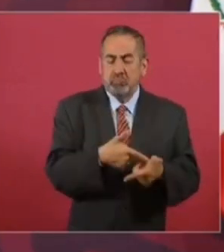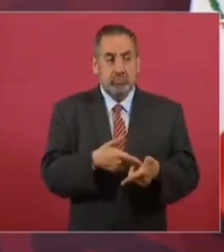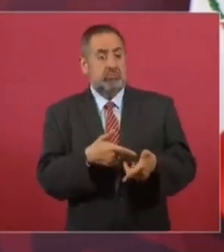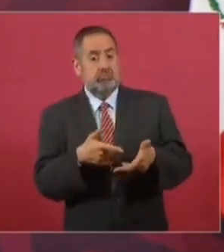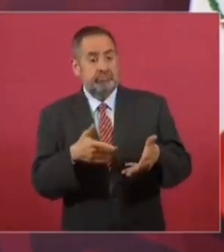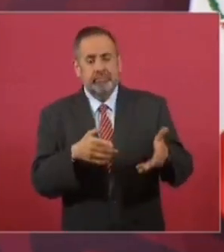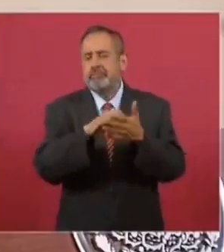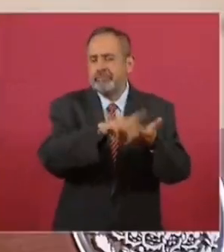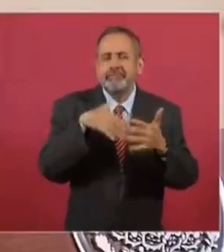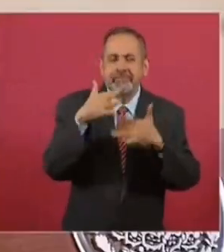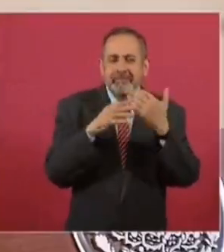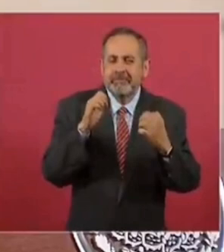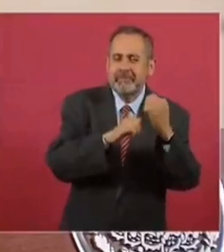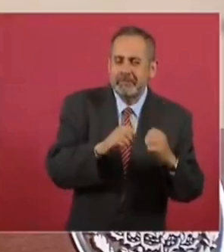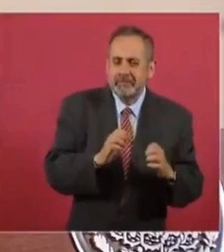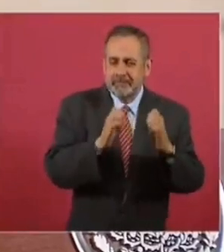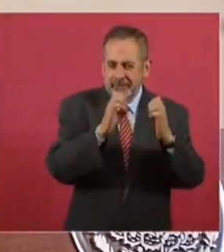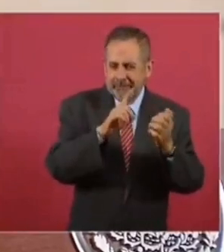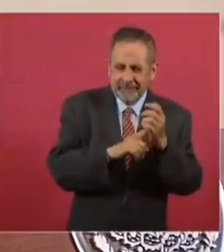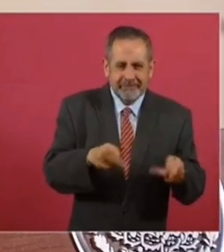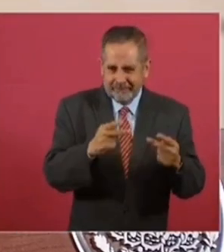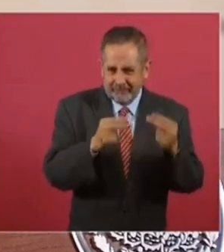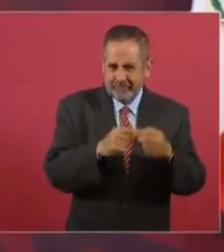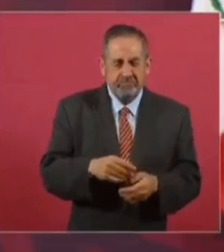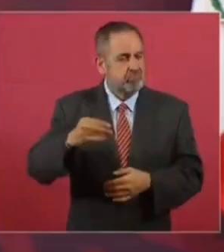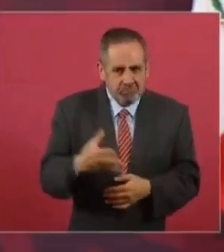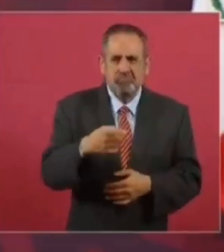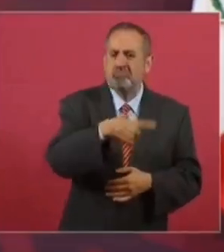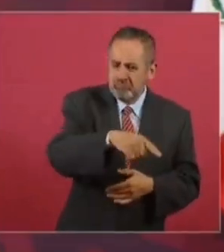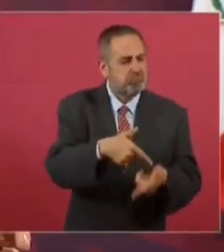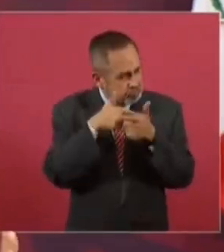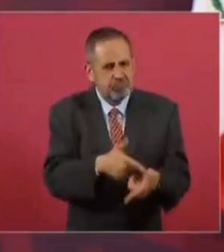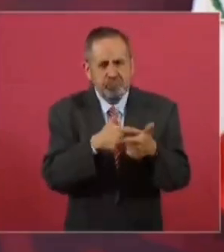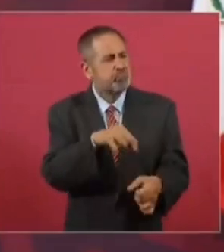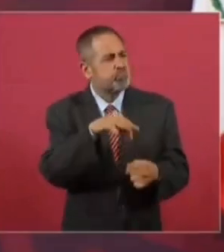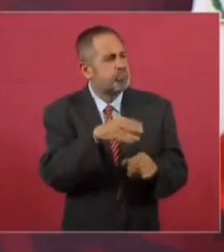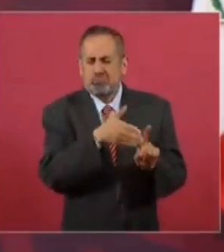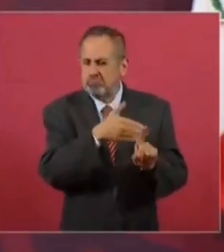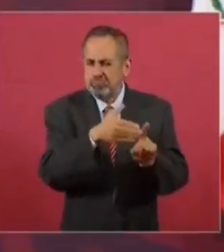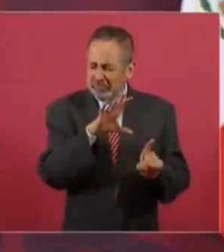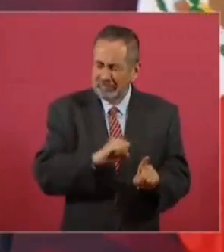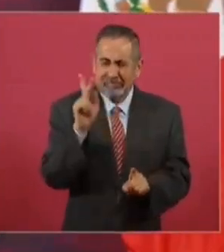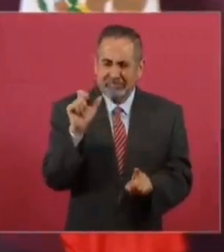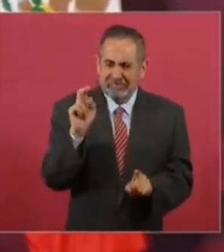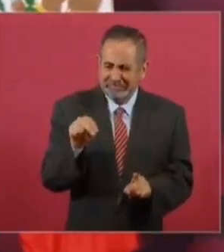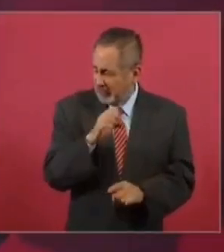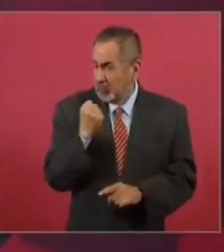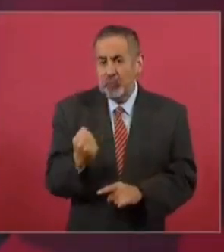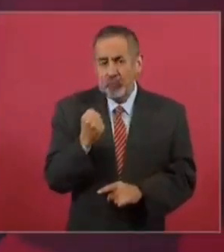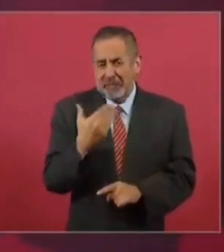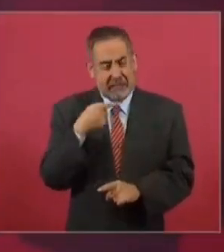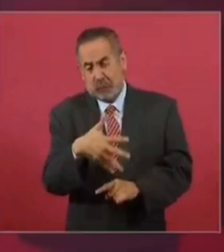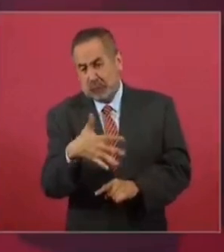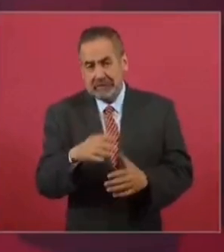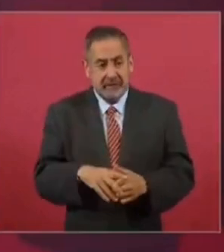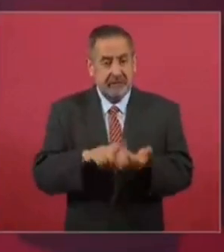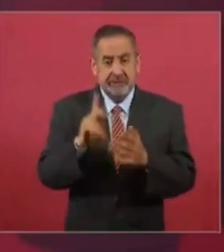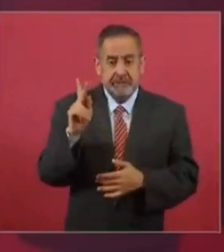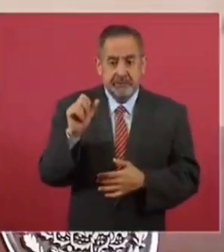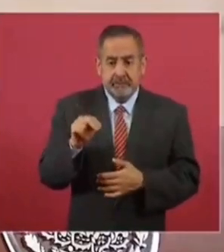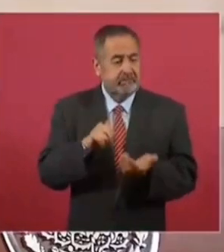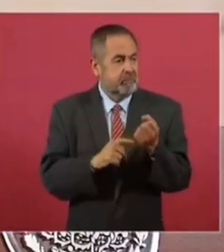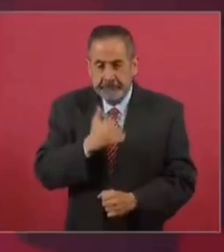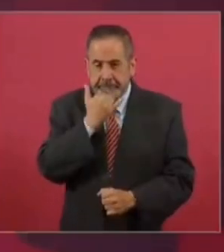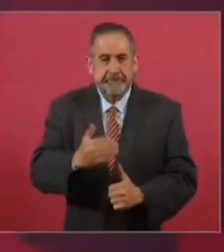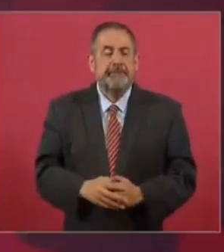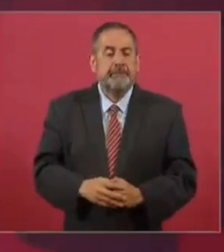como esto de los fraudes inmobiliarios, no, no, son más panistas ahí, en la del Valle, que en